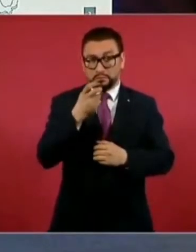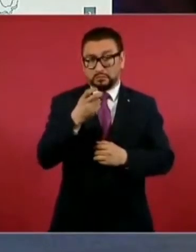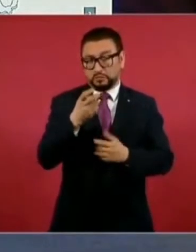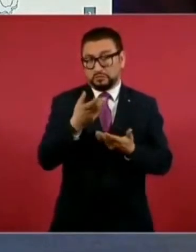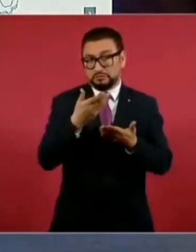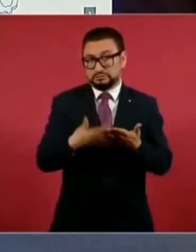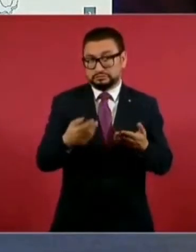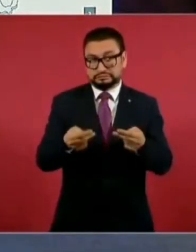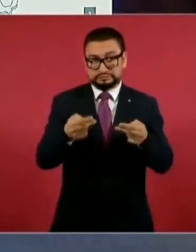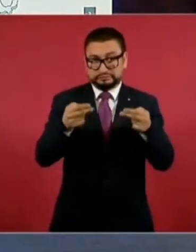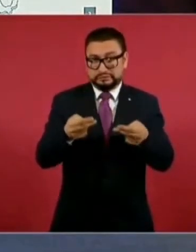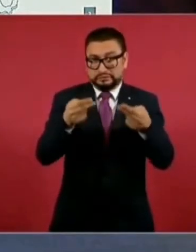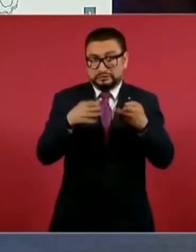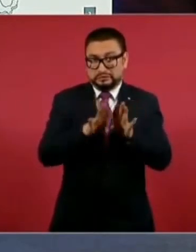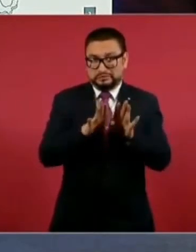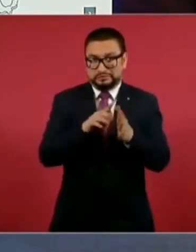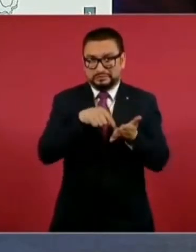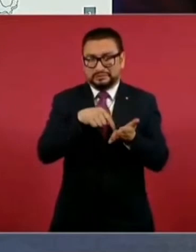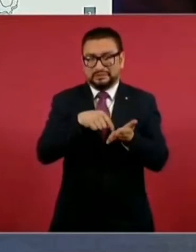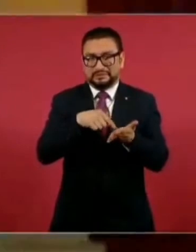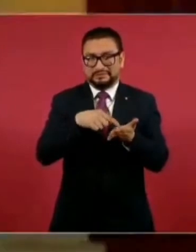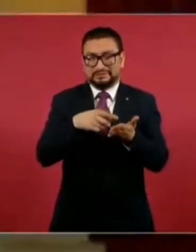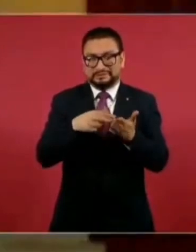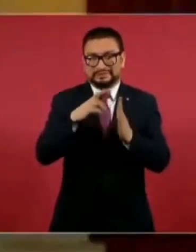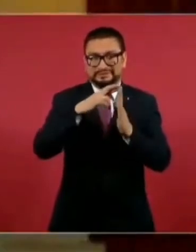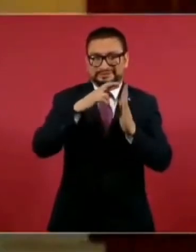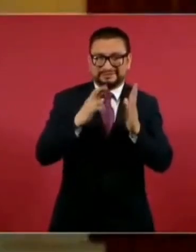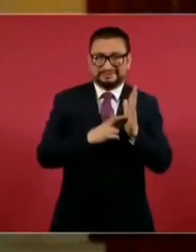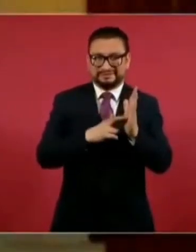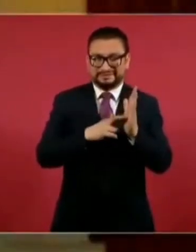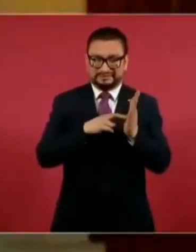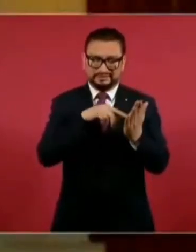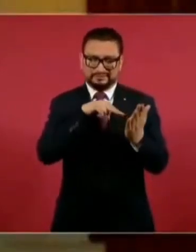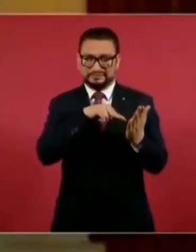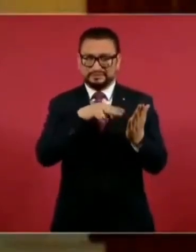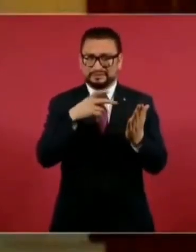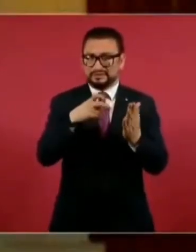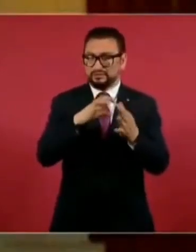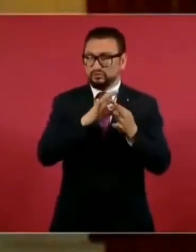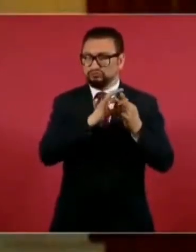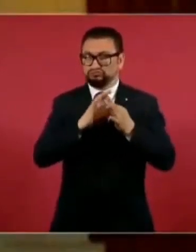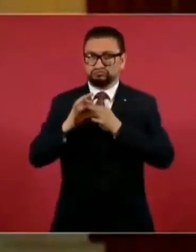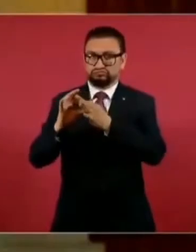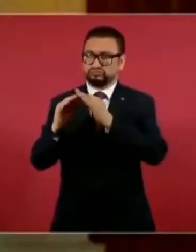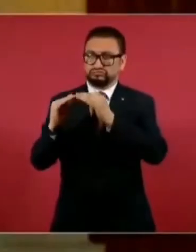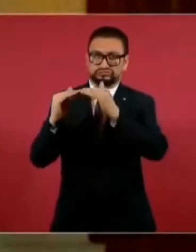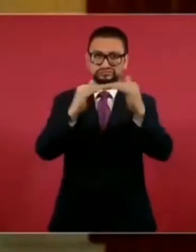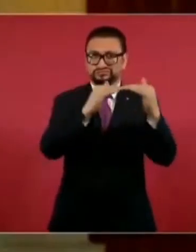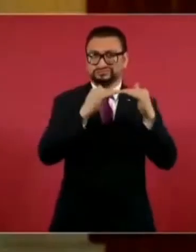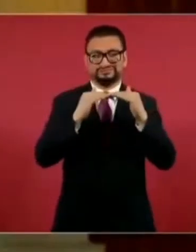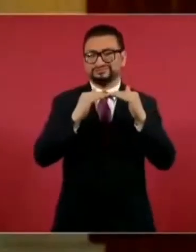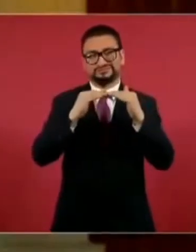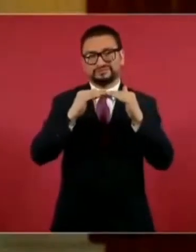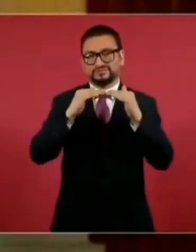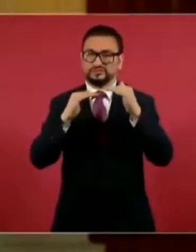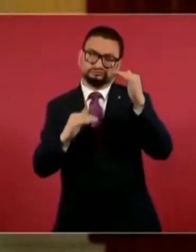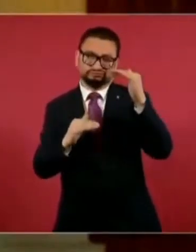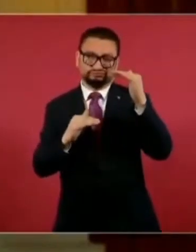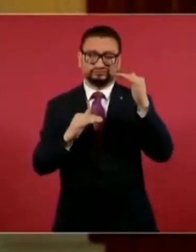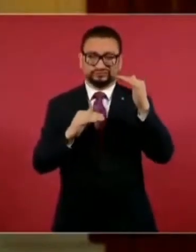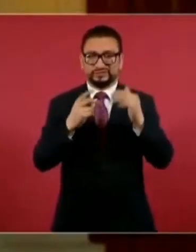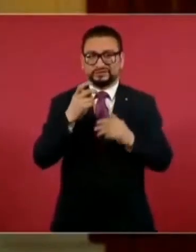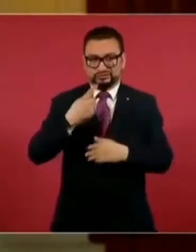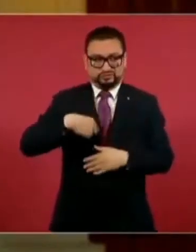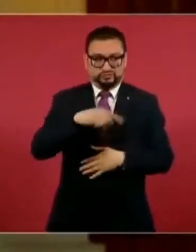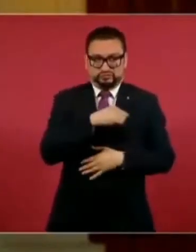mercado pues manifiesta reglas que no son homogéneas para que todos podamos tener el